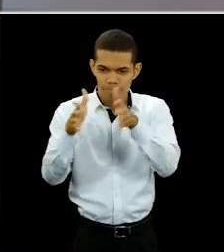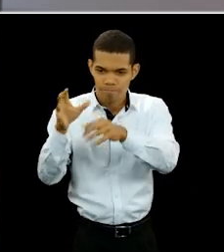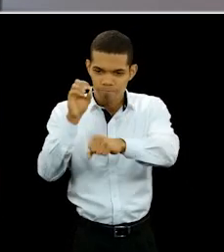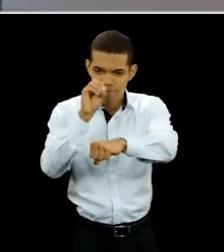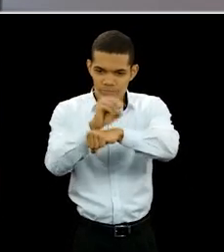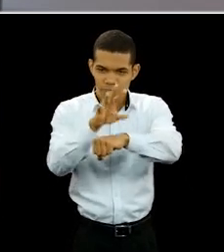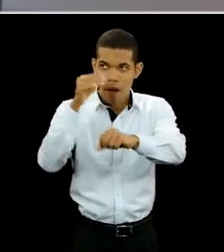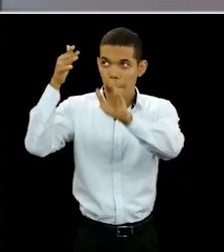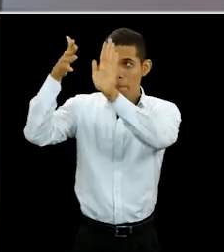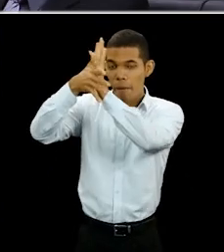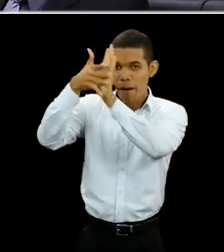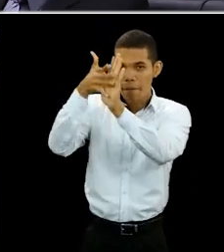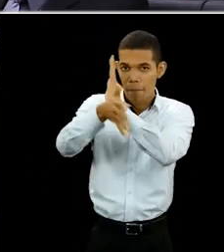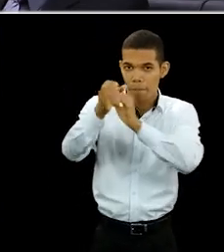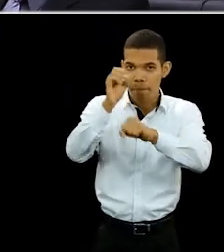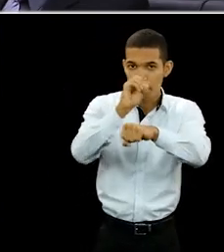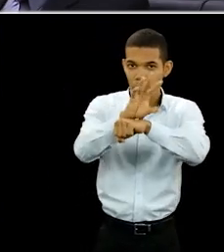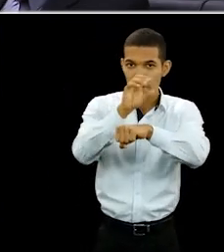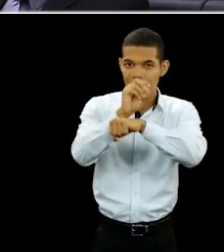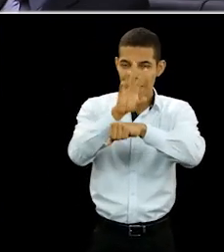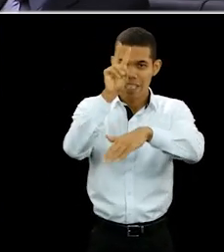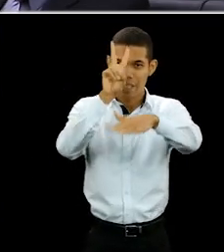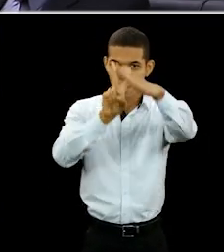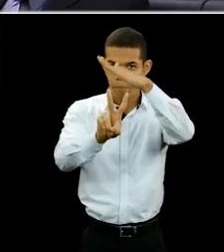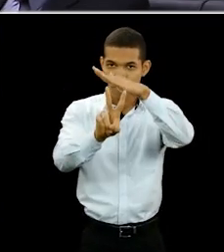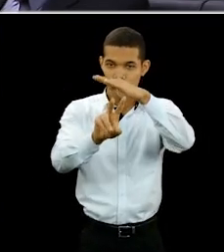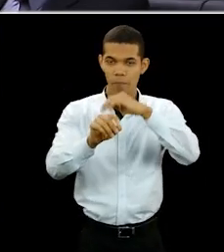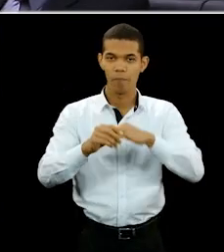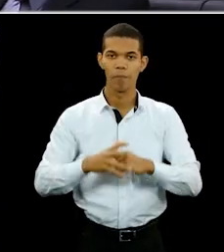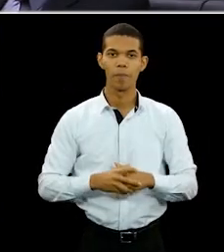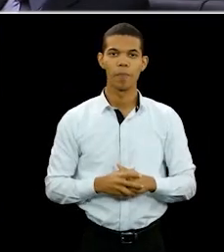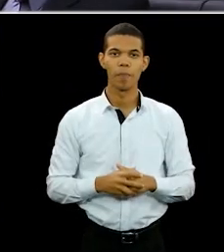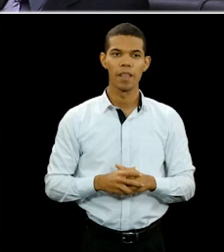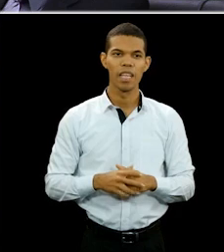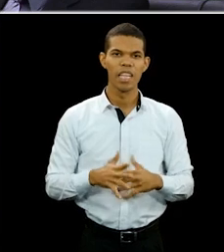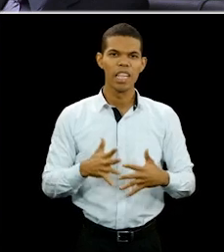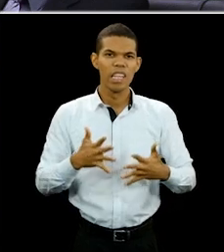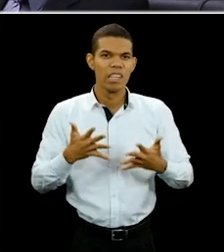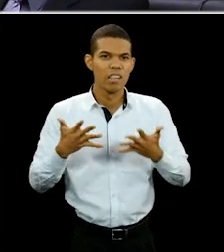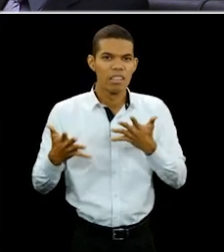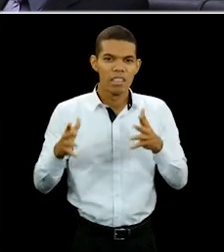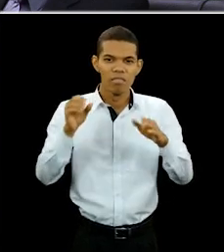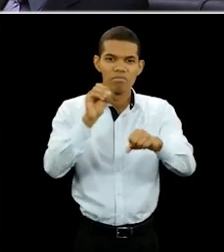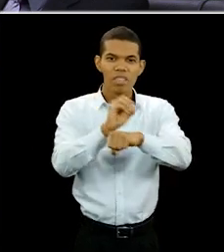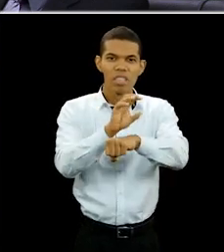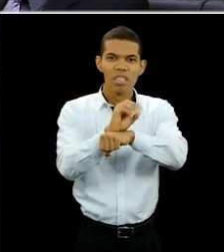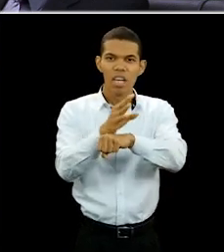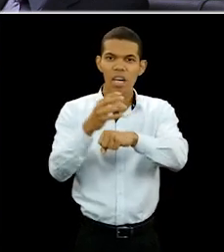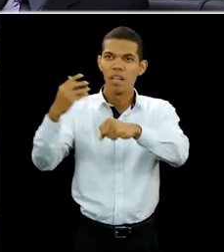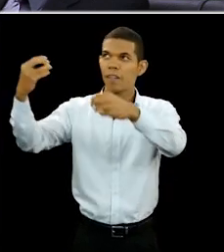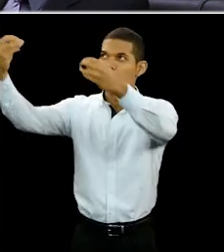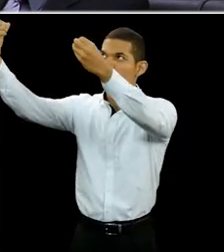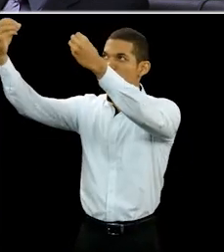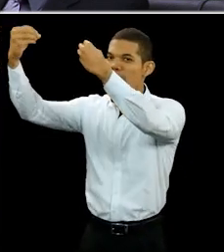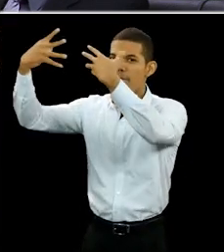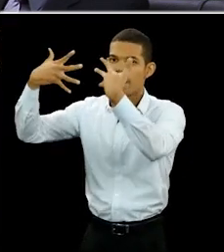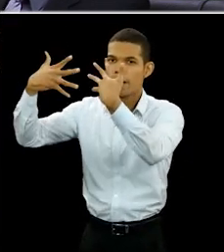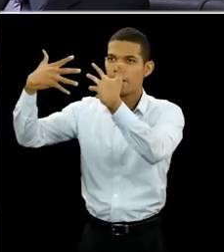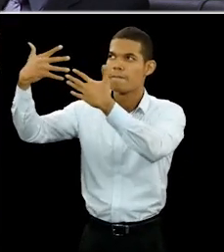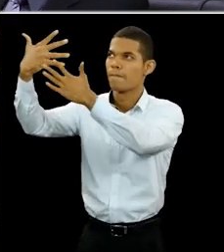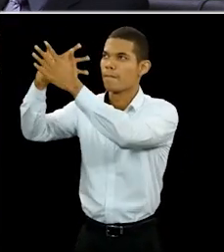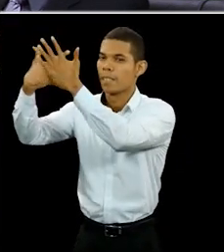mensaje que recibió el pueblo El plan de Dios al estar allí en cautiverio era un plan